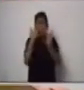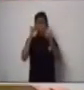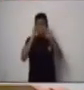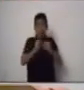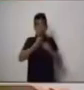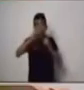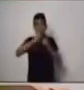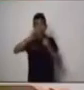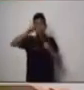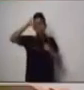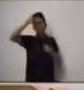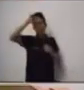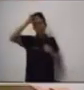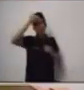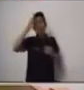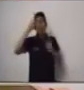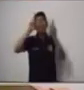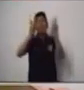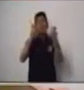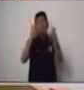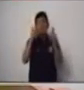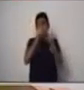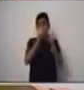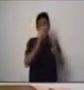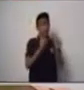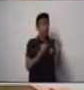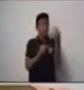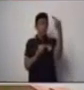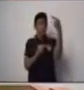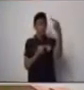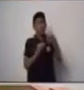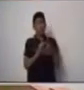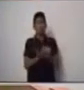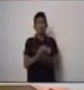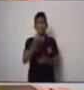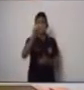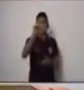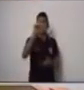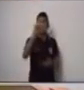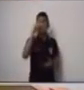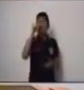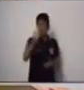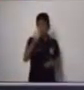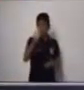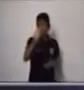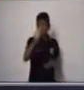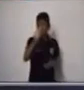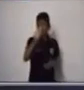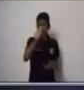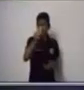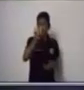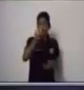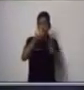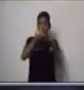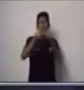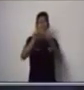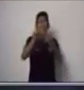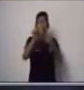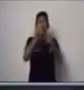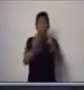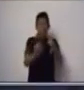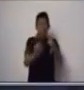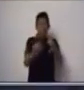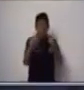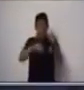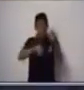palabras. Iniciemos. Primer palabra. Corta uñas. Muy